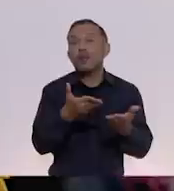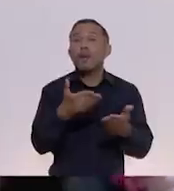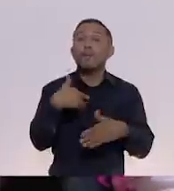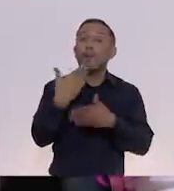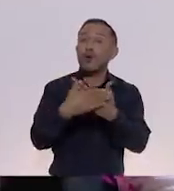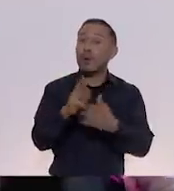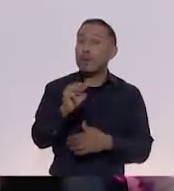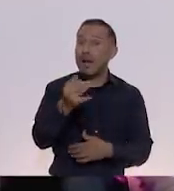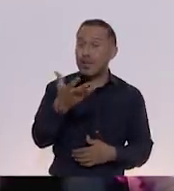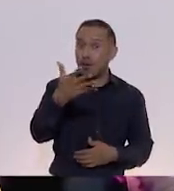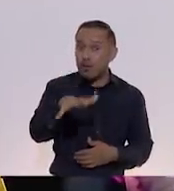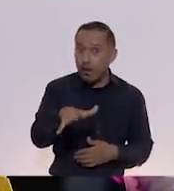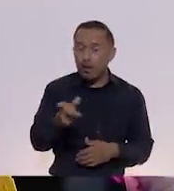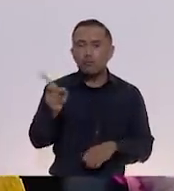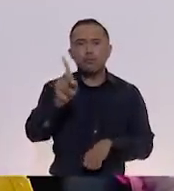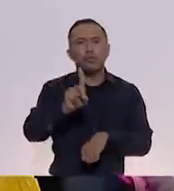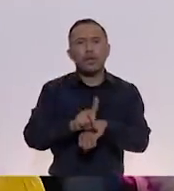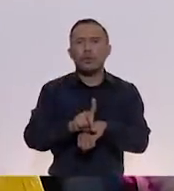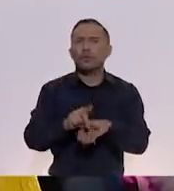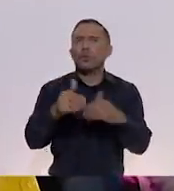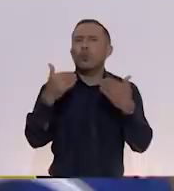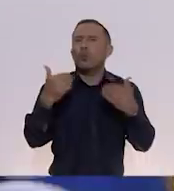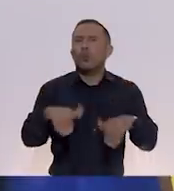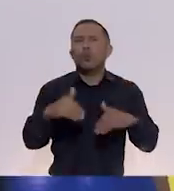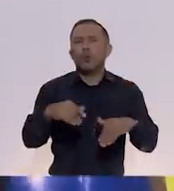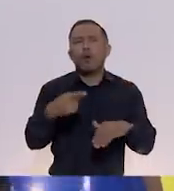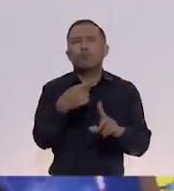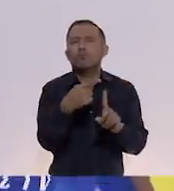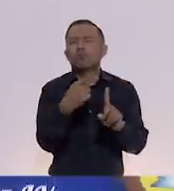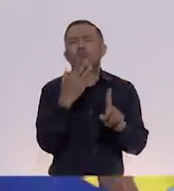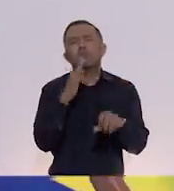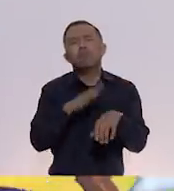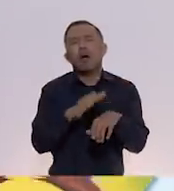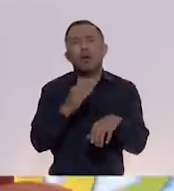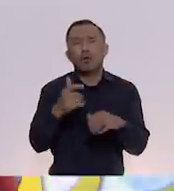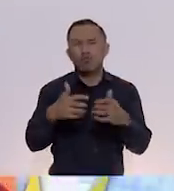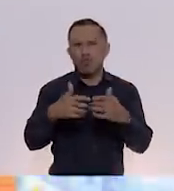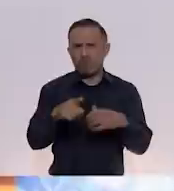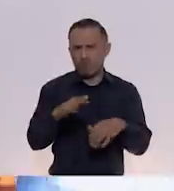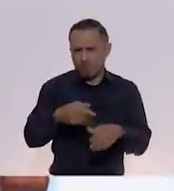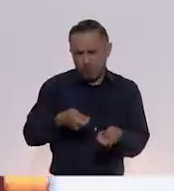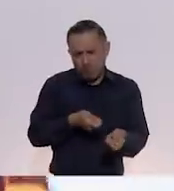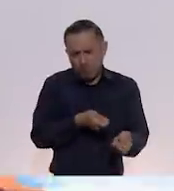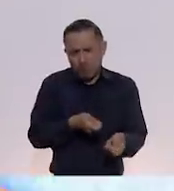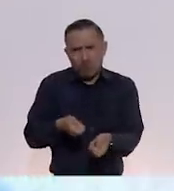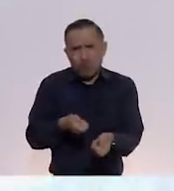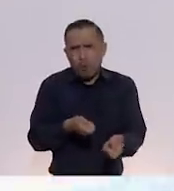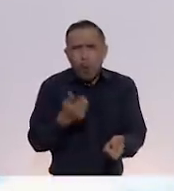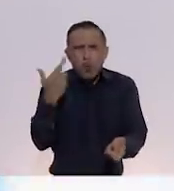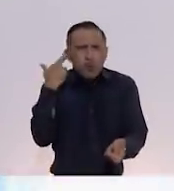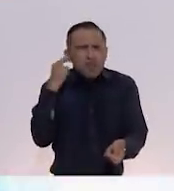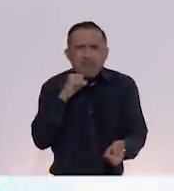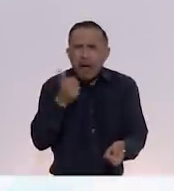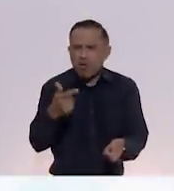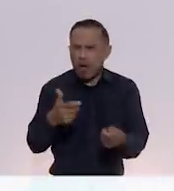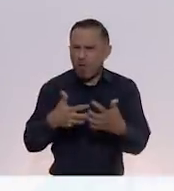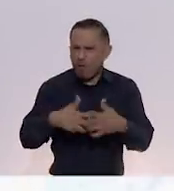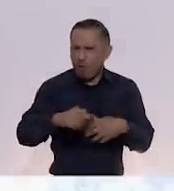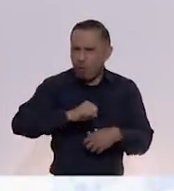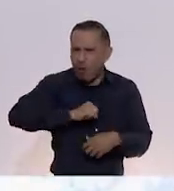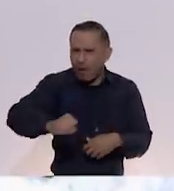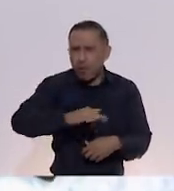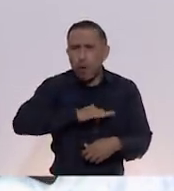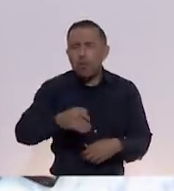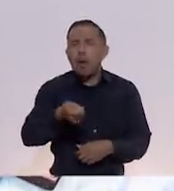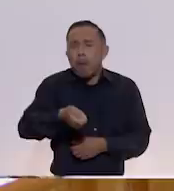el día para una aspiradora. Es la más silenciosa y tiene más potencia que todas. Bacus 4, aspira canicas como